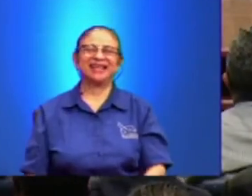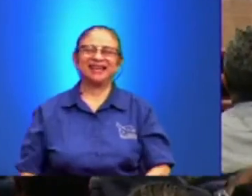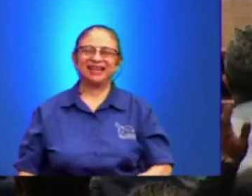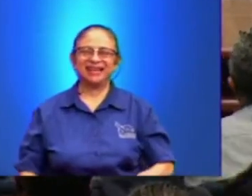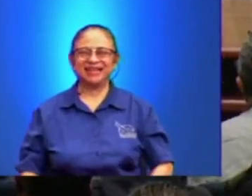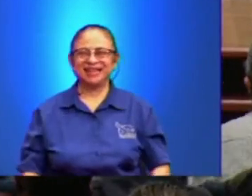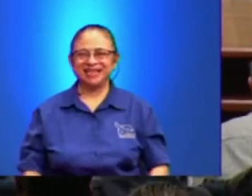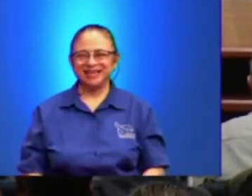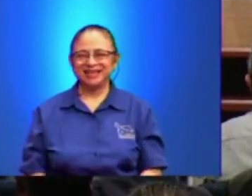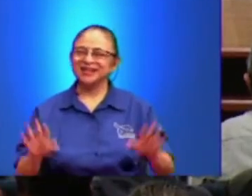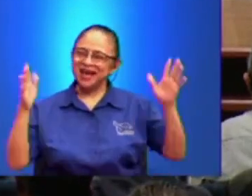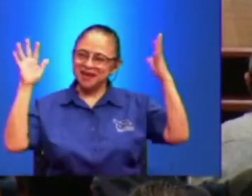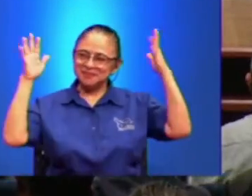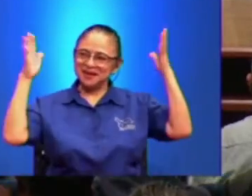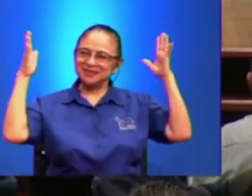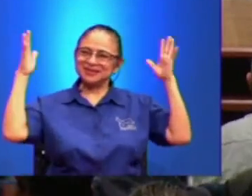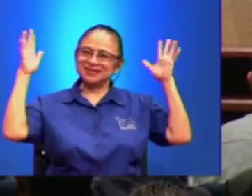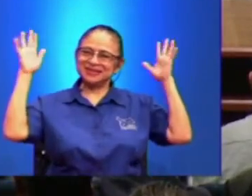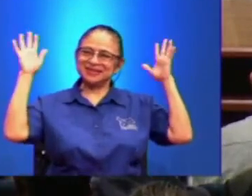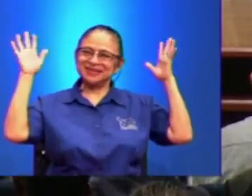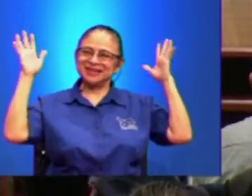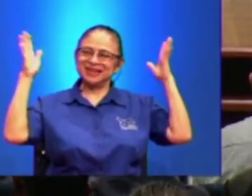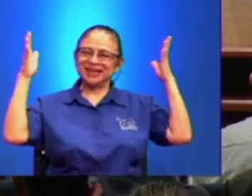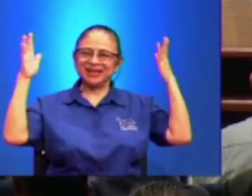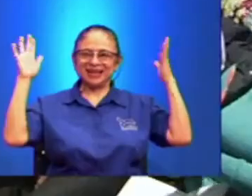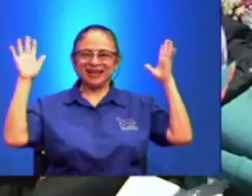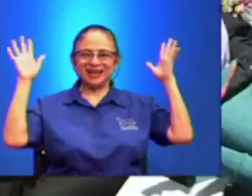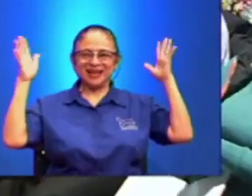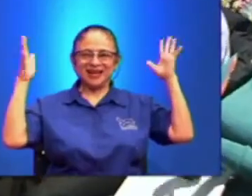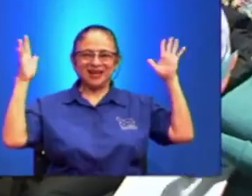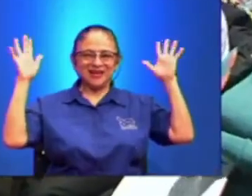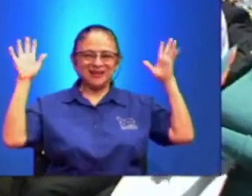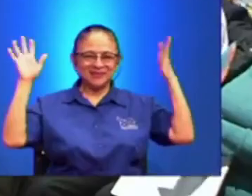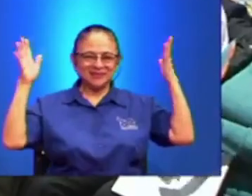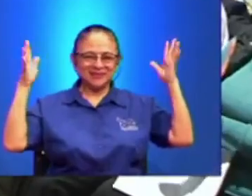entonces es un empate